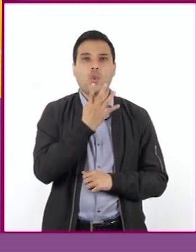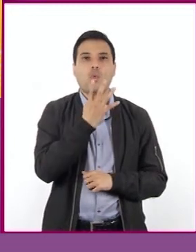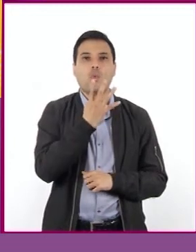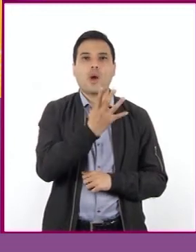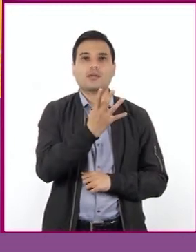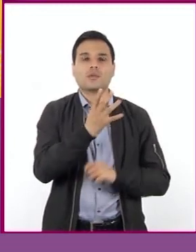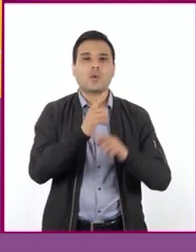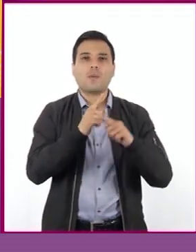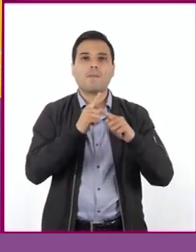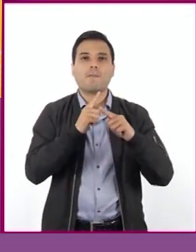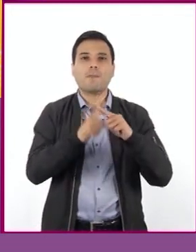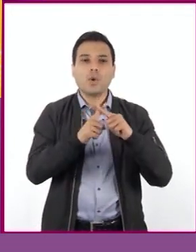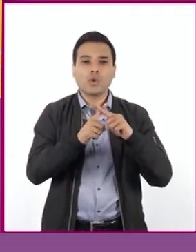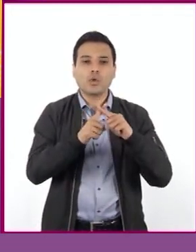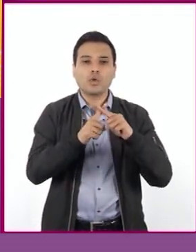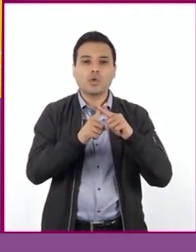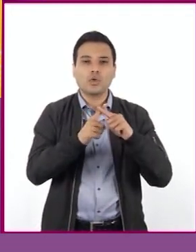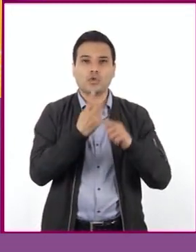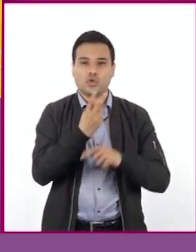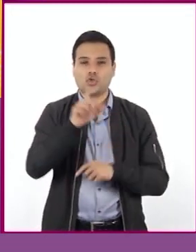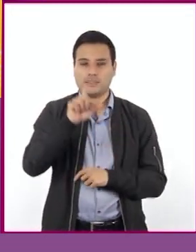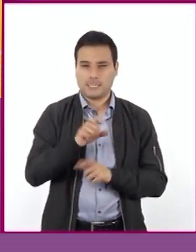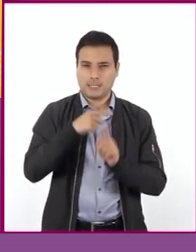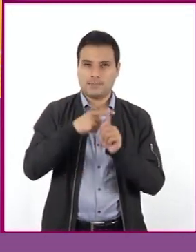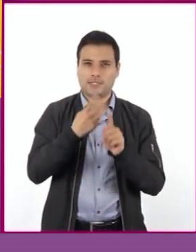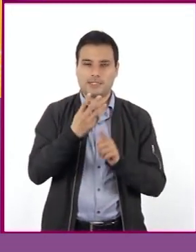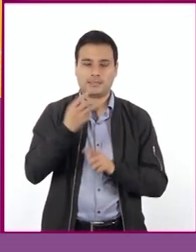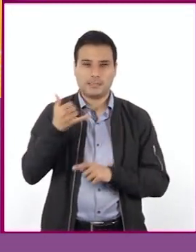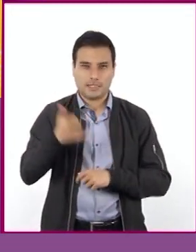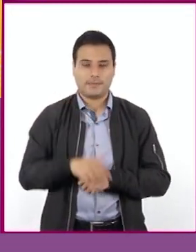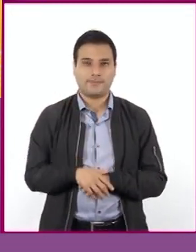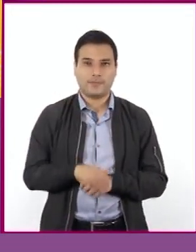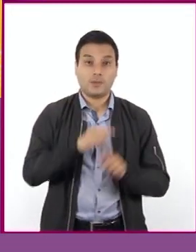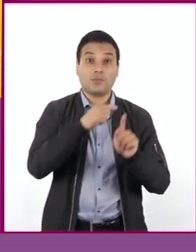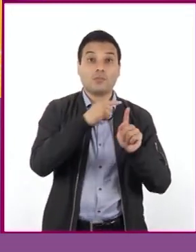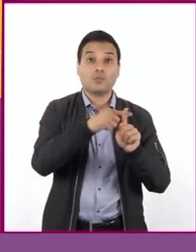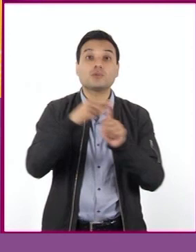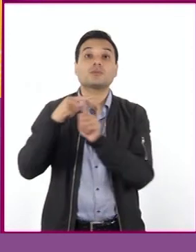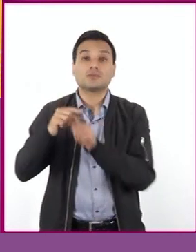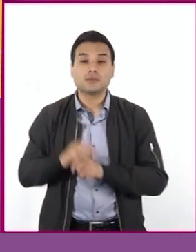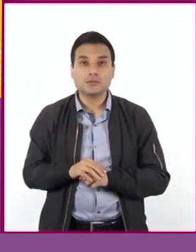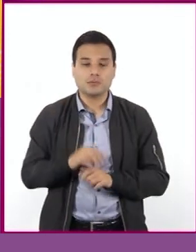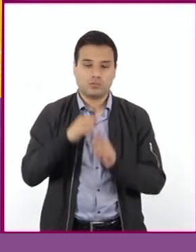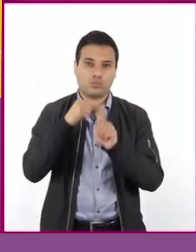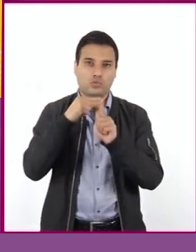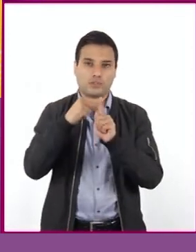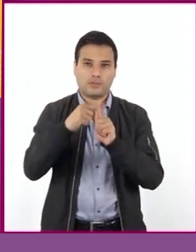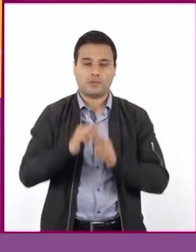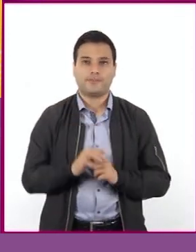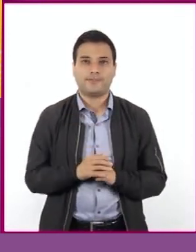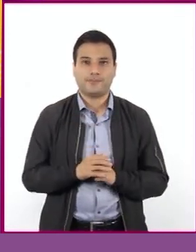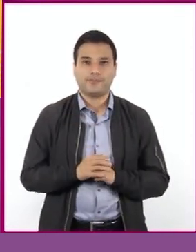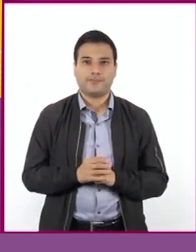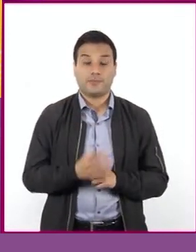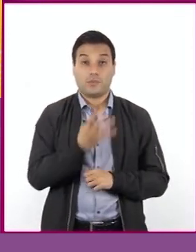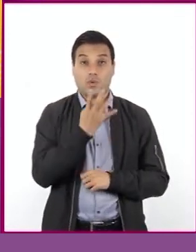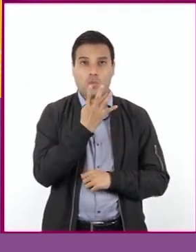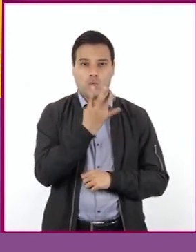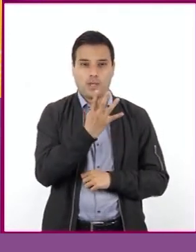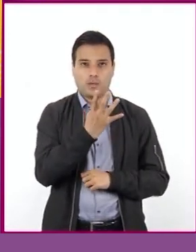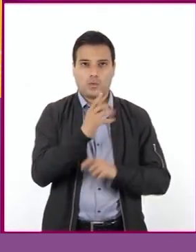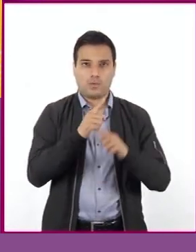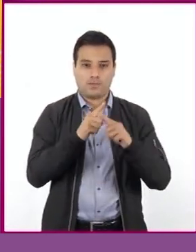ecuación, empezando por los signos. Positivo por positivo es positivo. 4 por